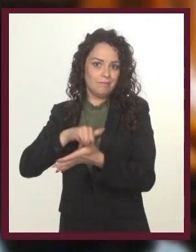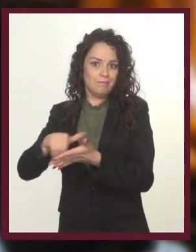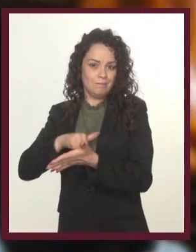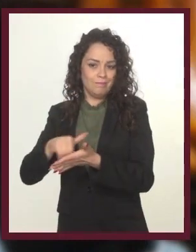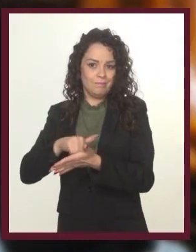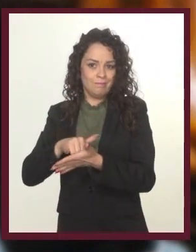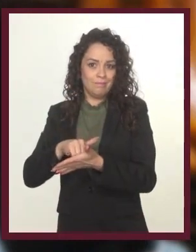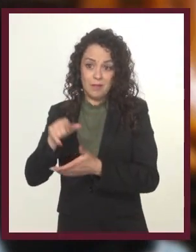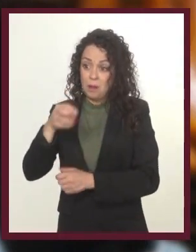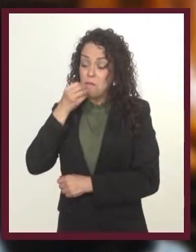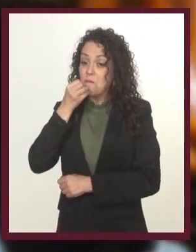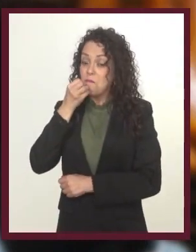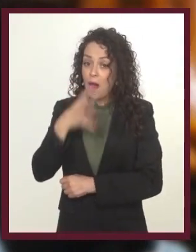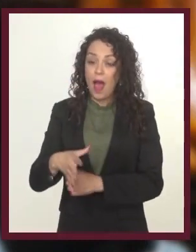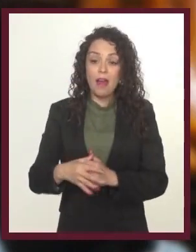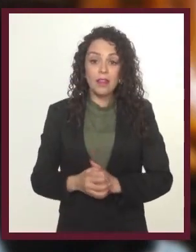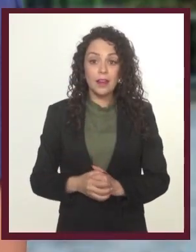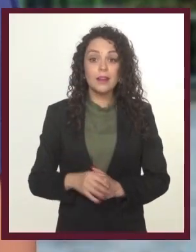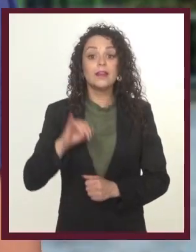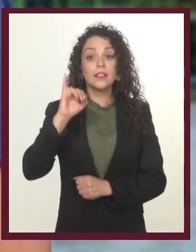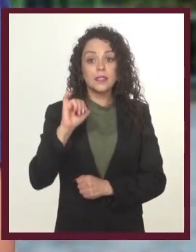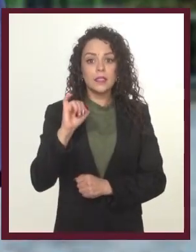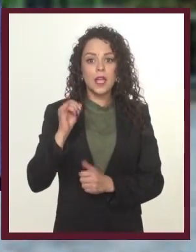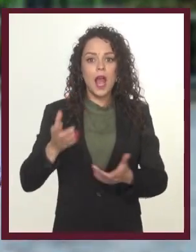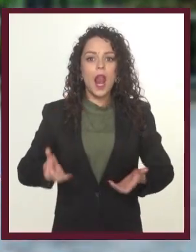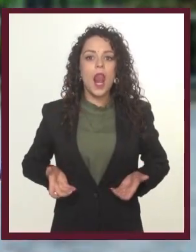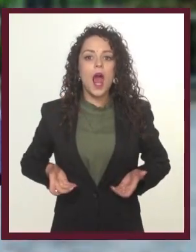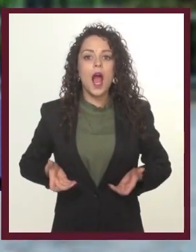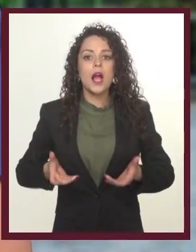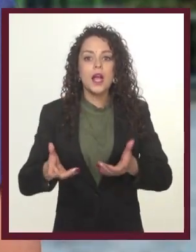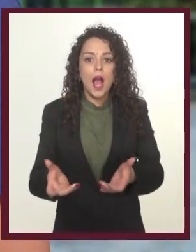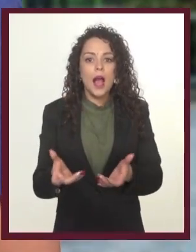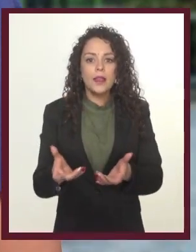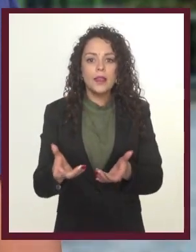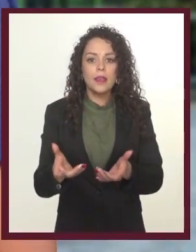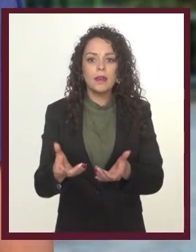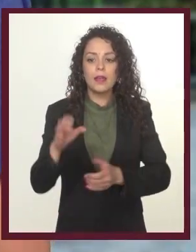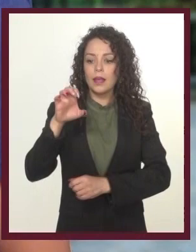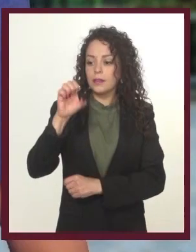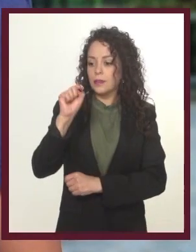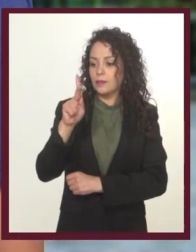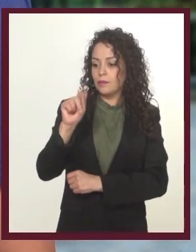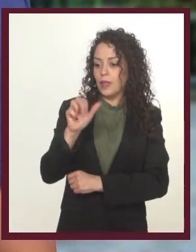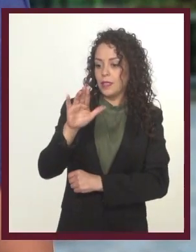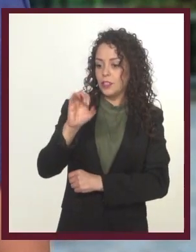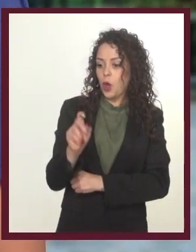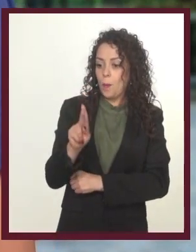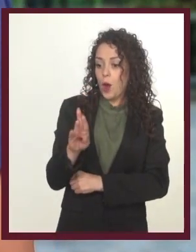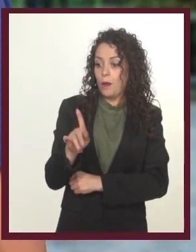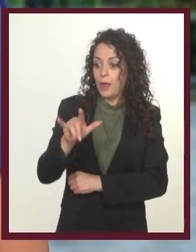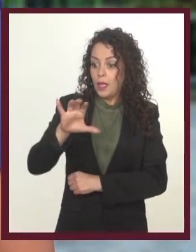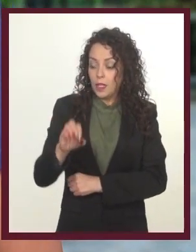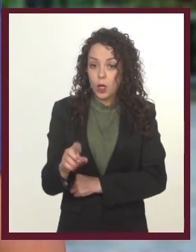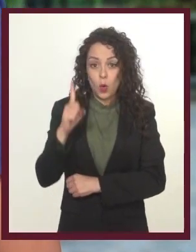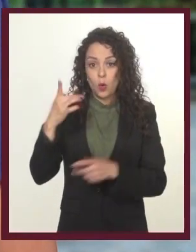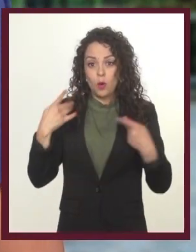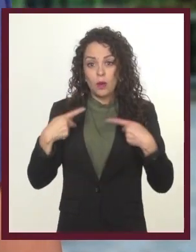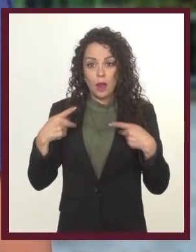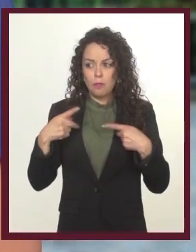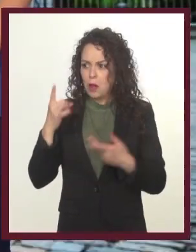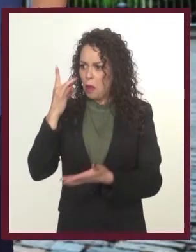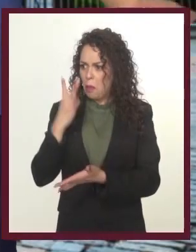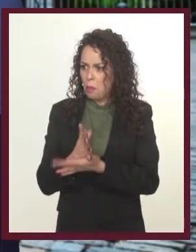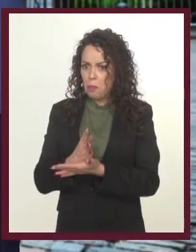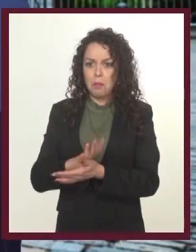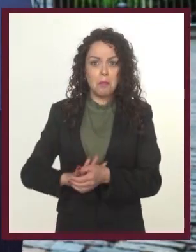Nueva York, ¿no? Está padre. Sí, en la calle, es decir, en el espacio público. Alguien decidió que era bueno